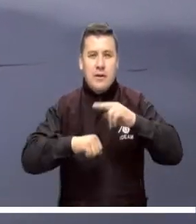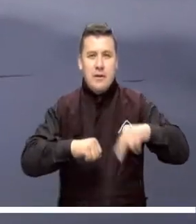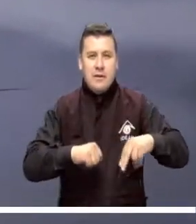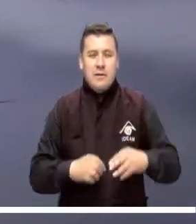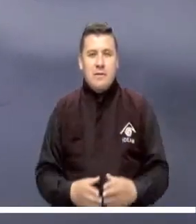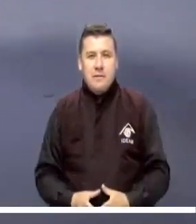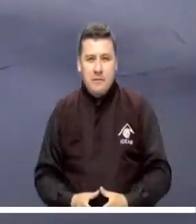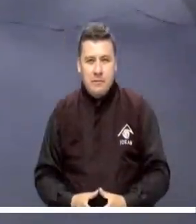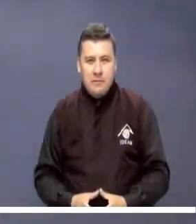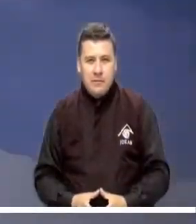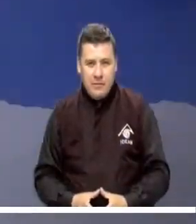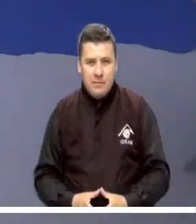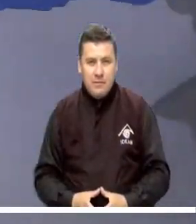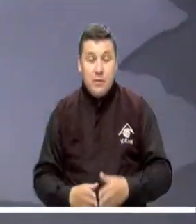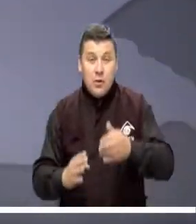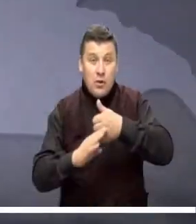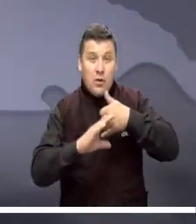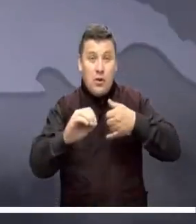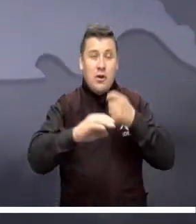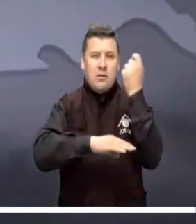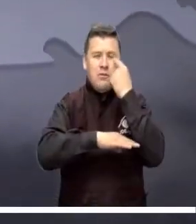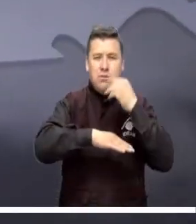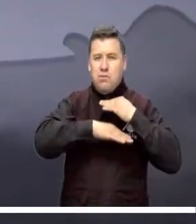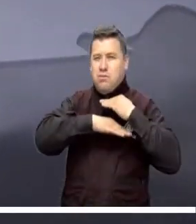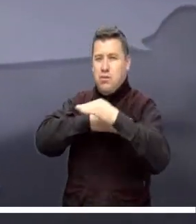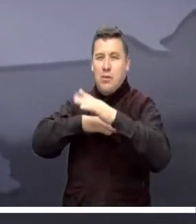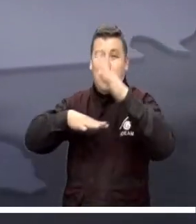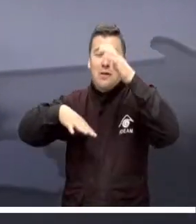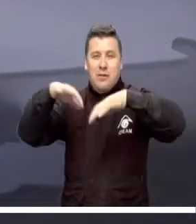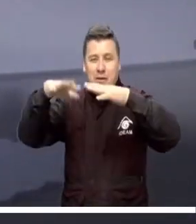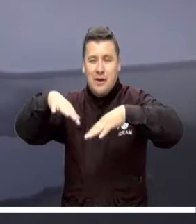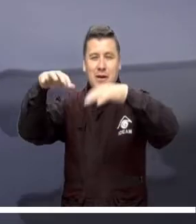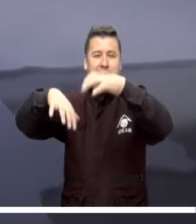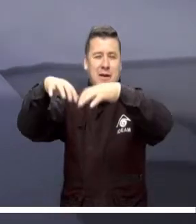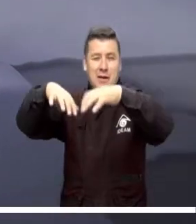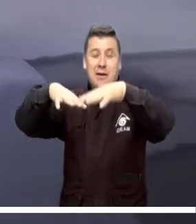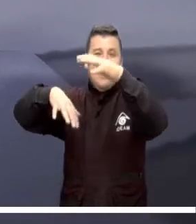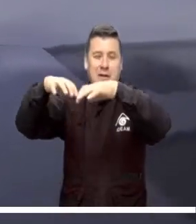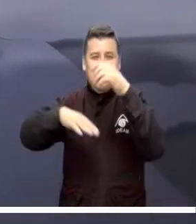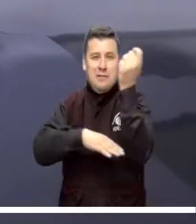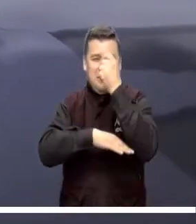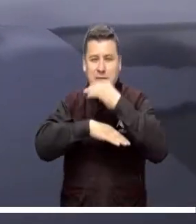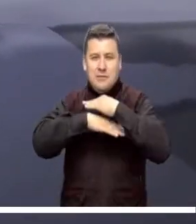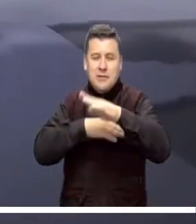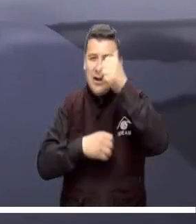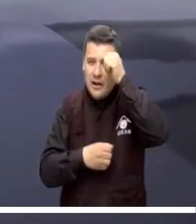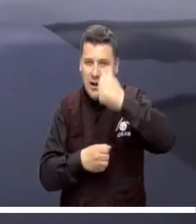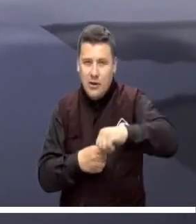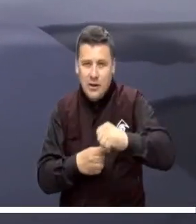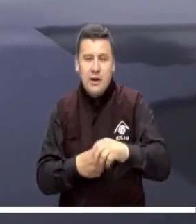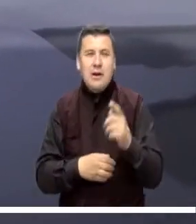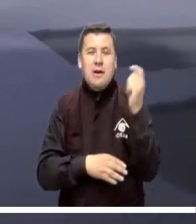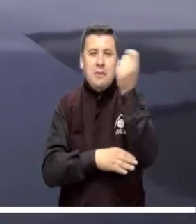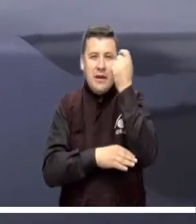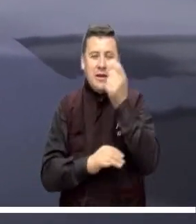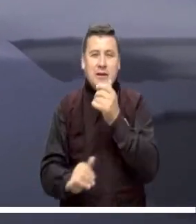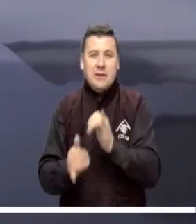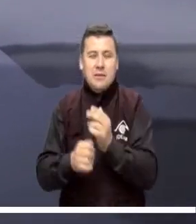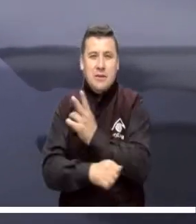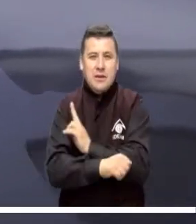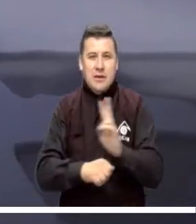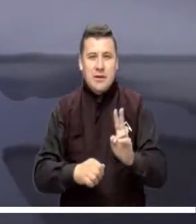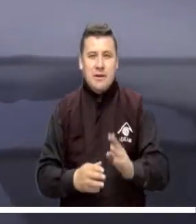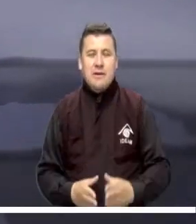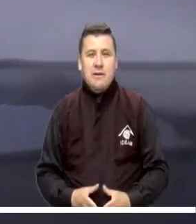y oriente de Nariño. En la Orinoquía se pueden presentar lluvias moderadas sobre el piedemonte llanero en zonas de Arauca,